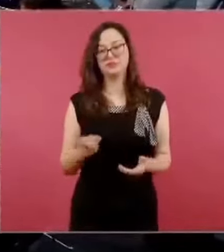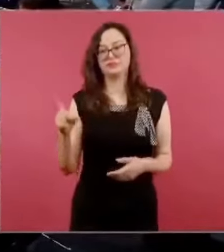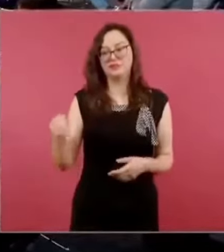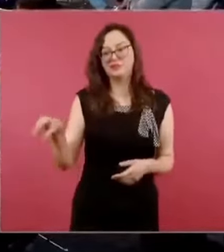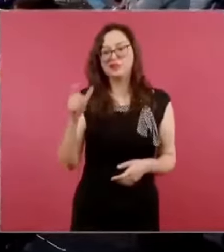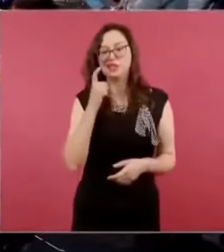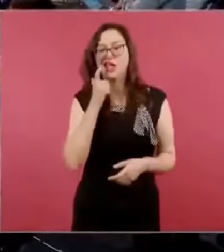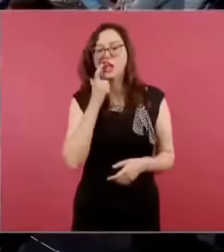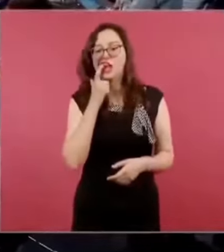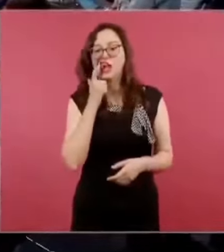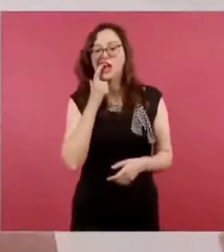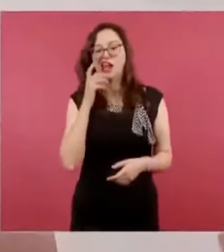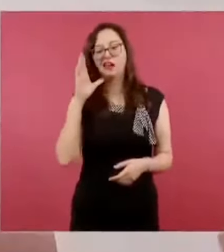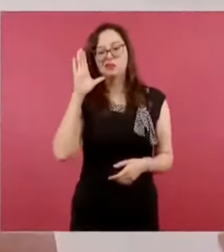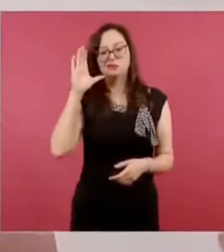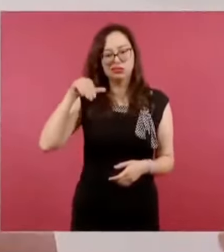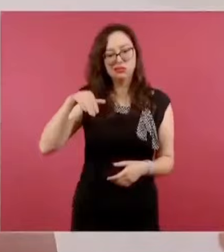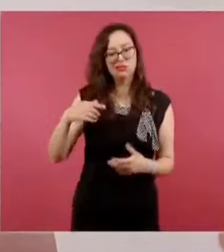otras cosas.